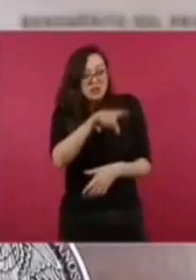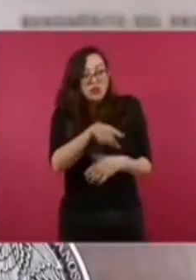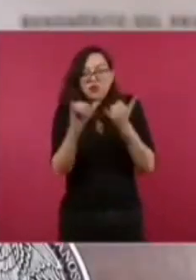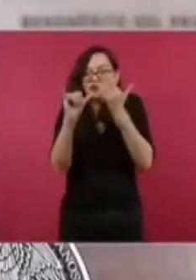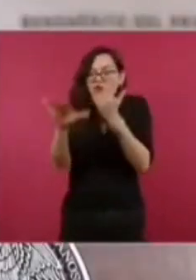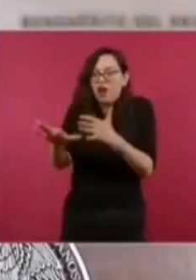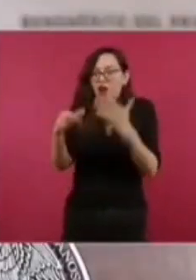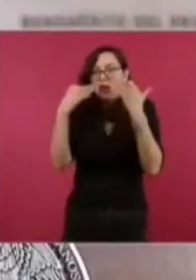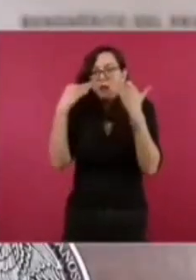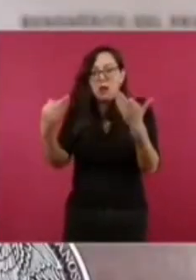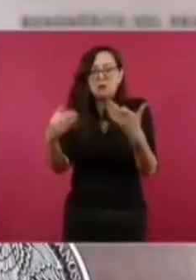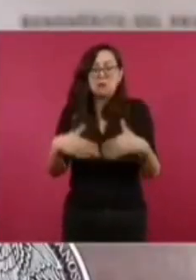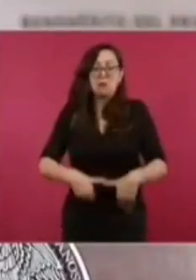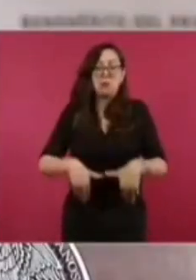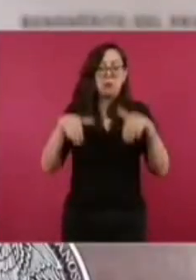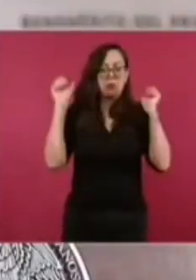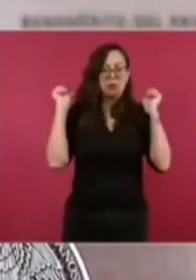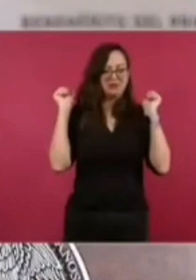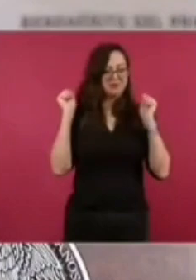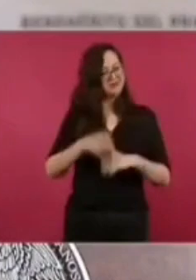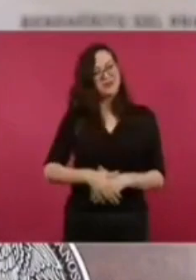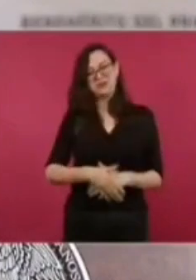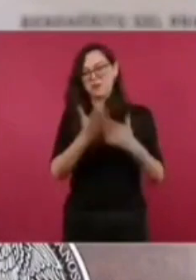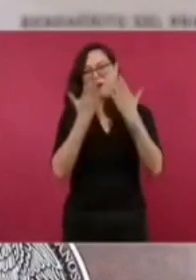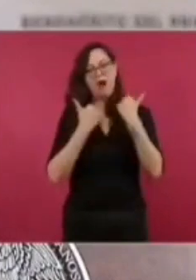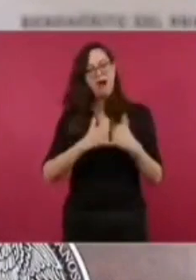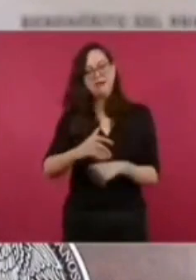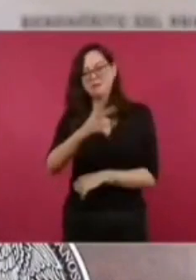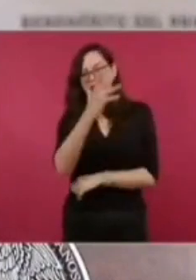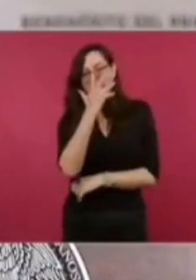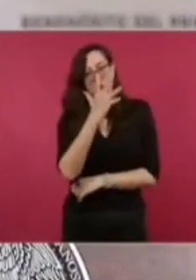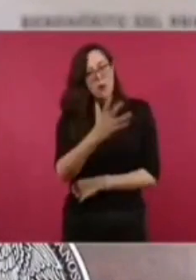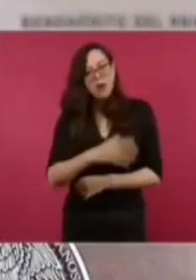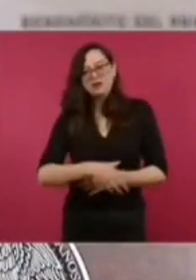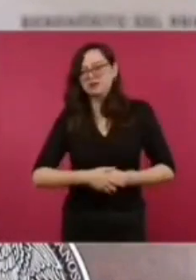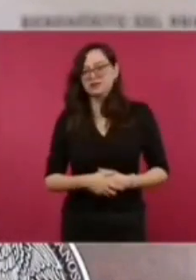nivel de cinismo. En fin, por último tenemos la colaboración de